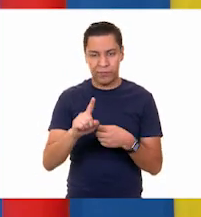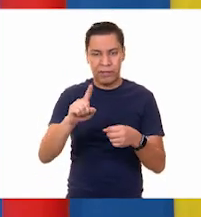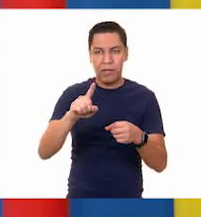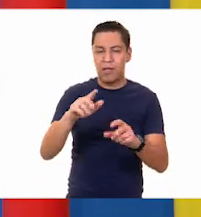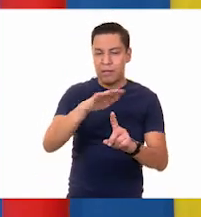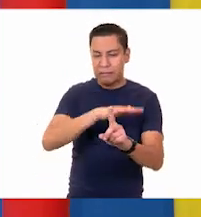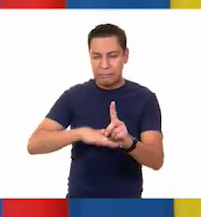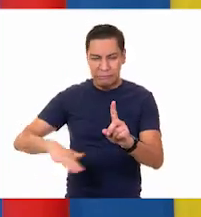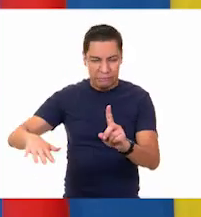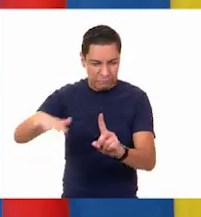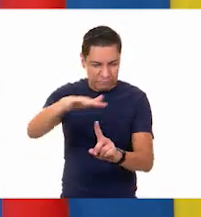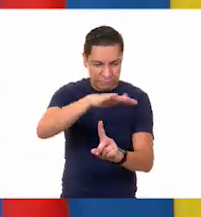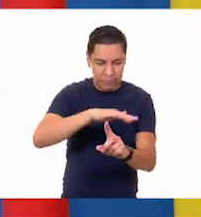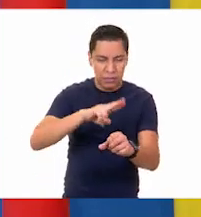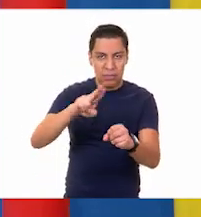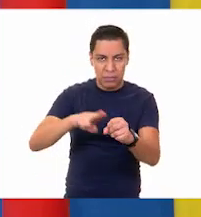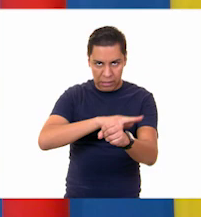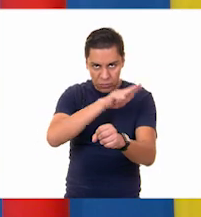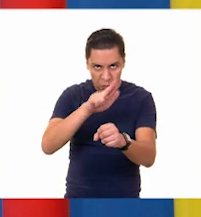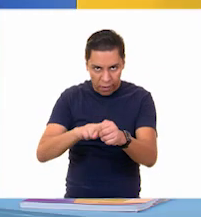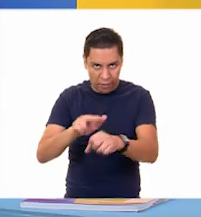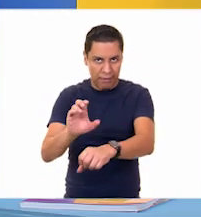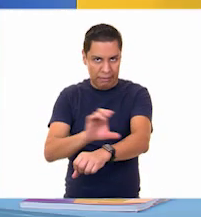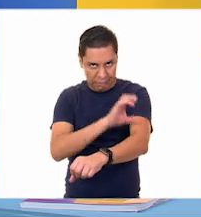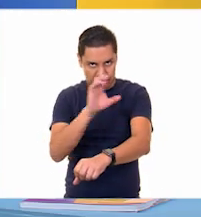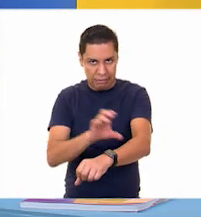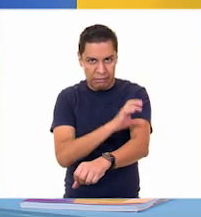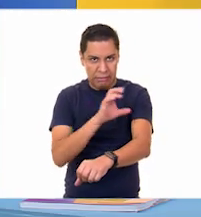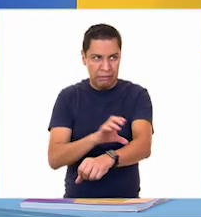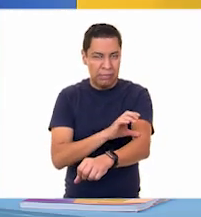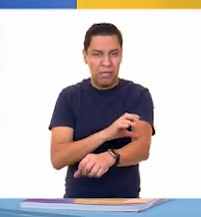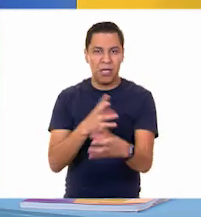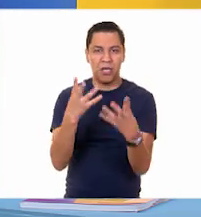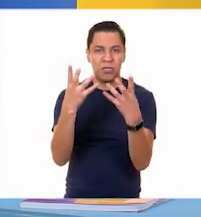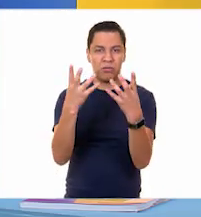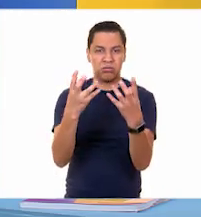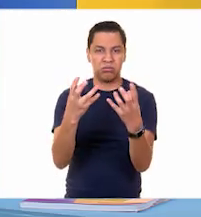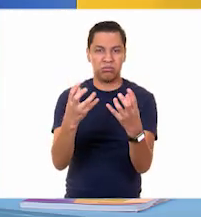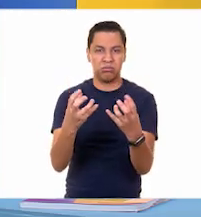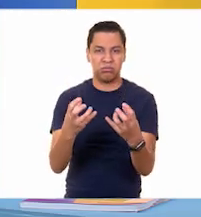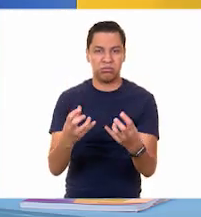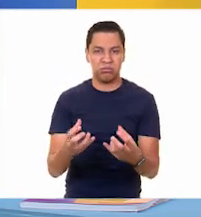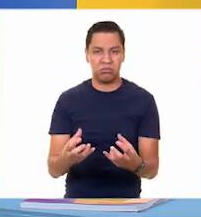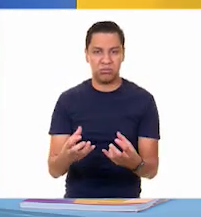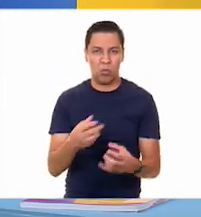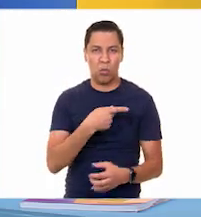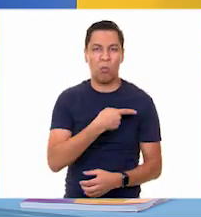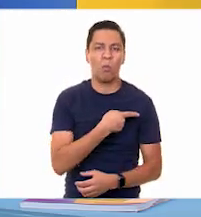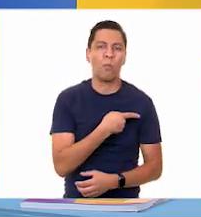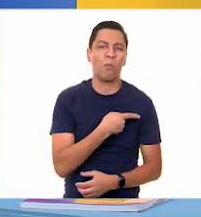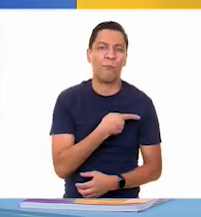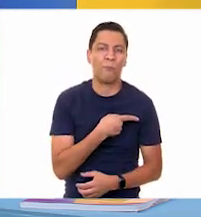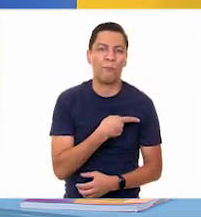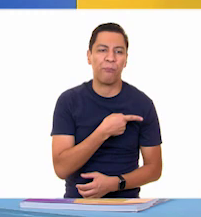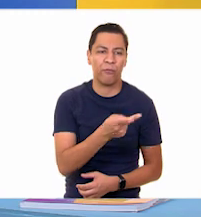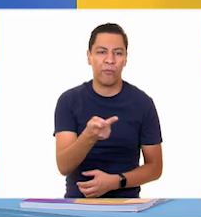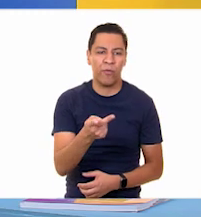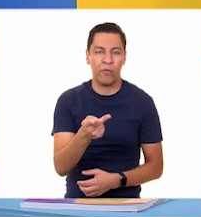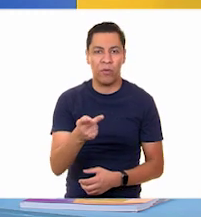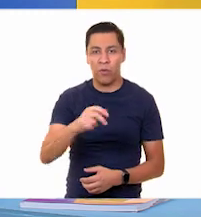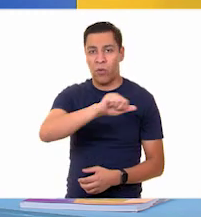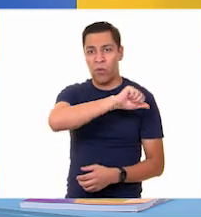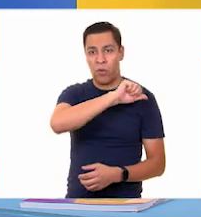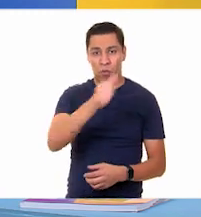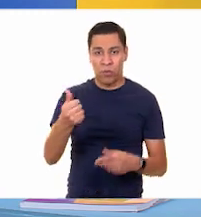y especialmente los recursos energéticos. Efectivamente. Y otro de los recursos naturales que sufre esta presión